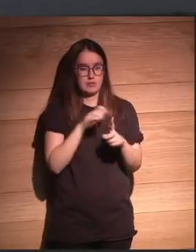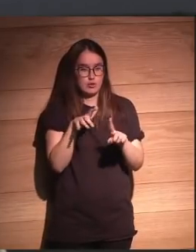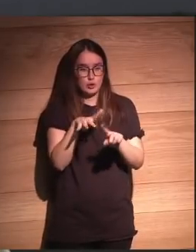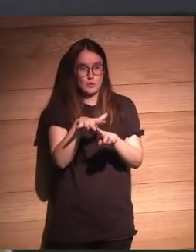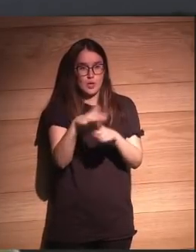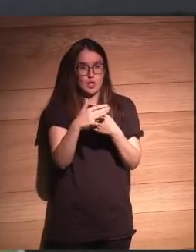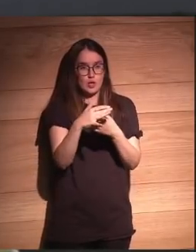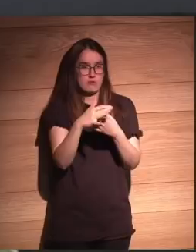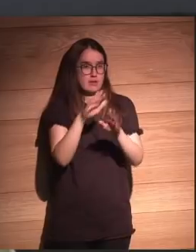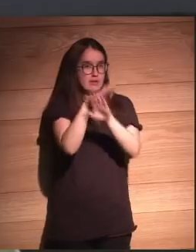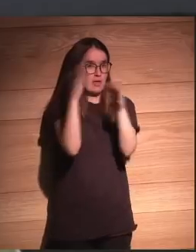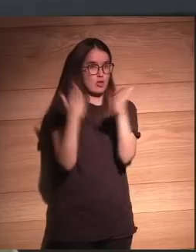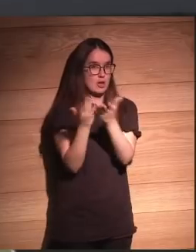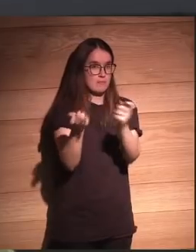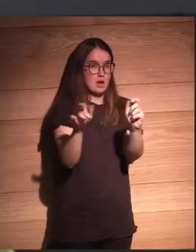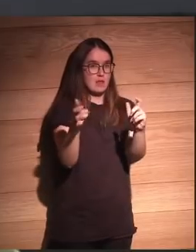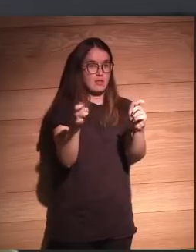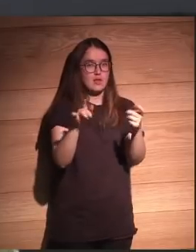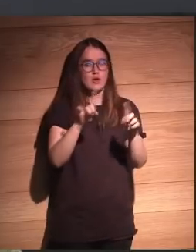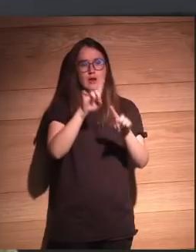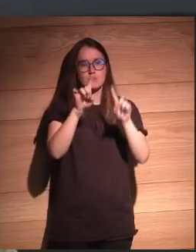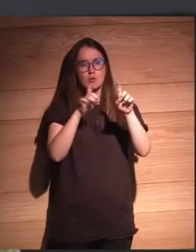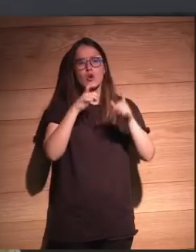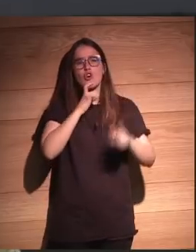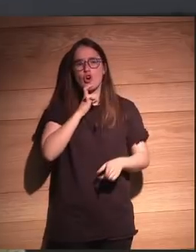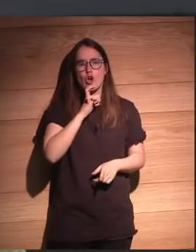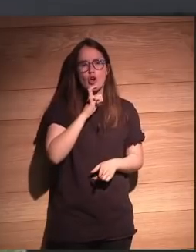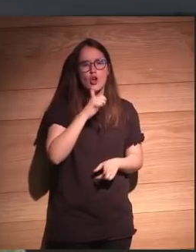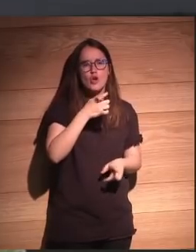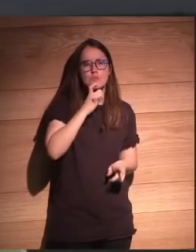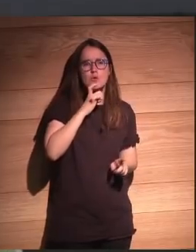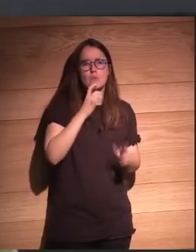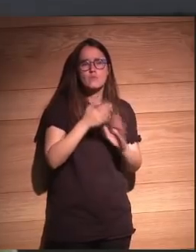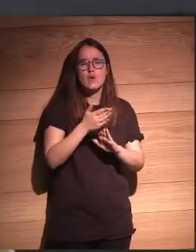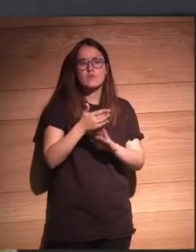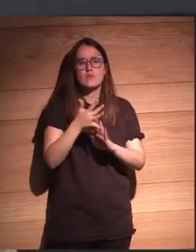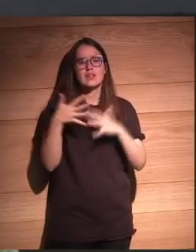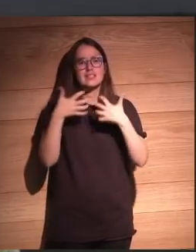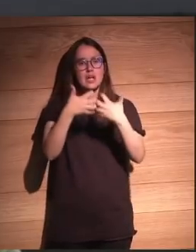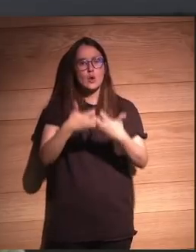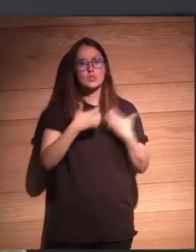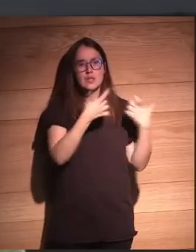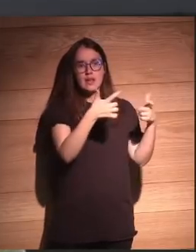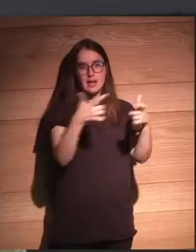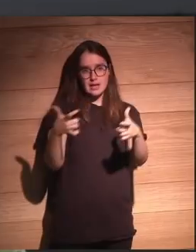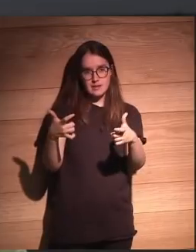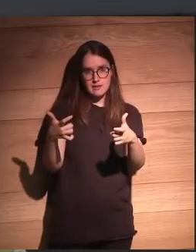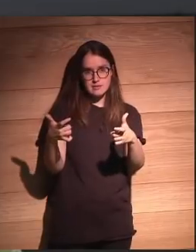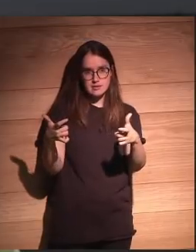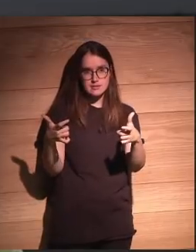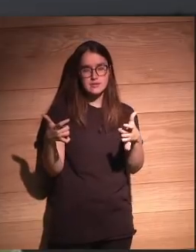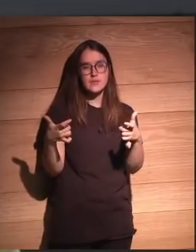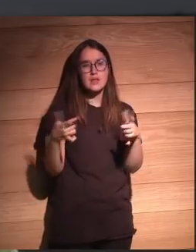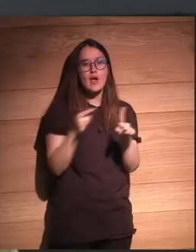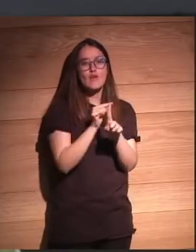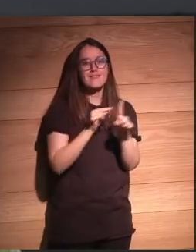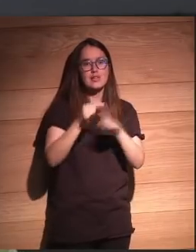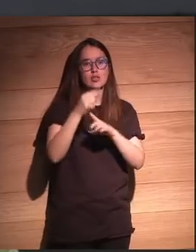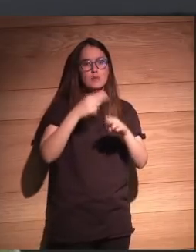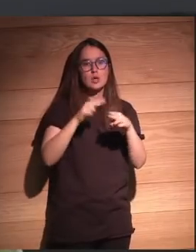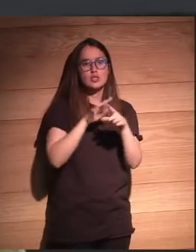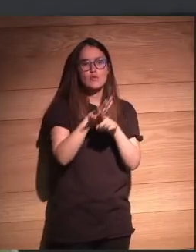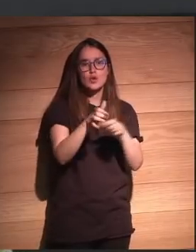desarrollando y produciendo a nivel internacional, las preguntas que me hacía es cómo se está configurando esta lucha de clases, qué factores